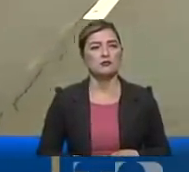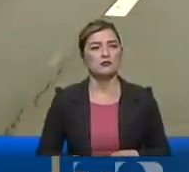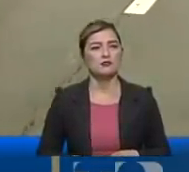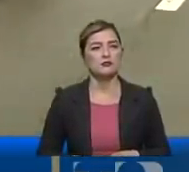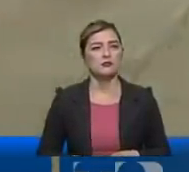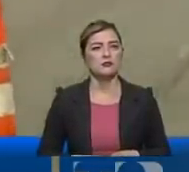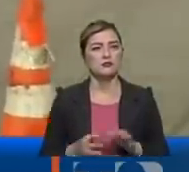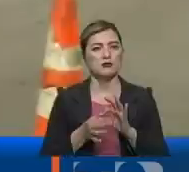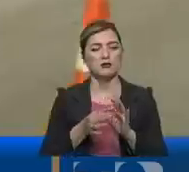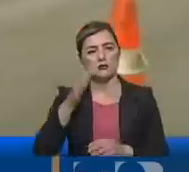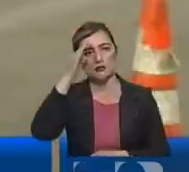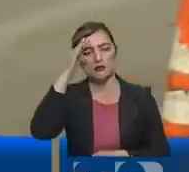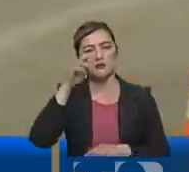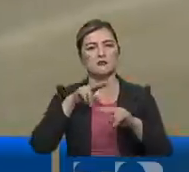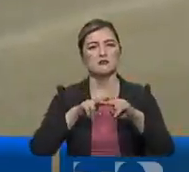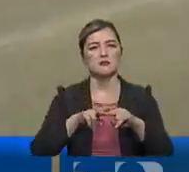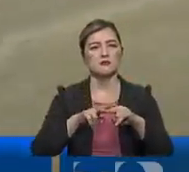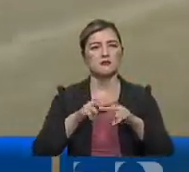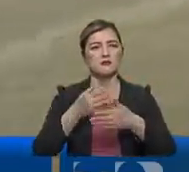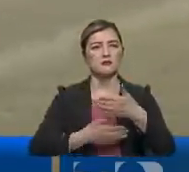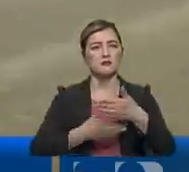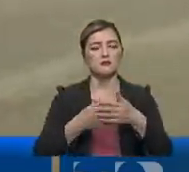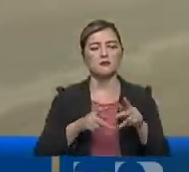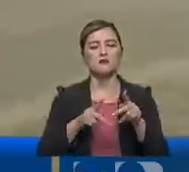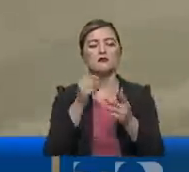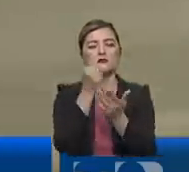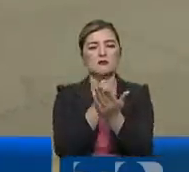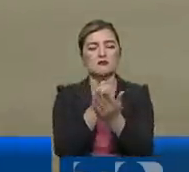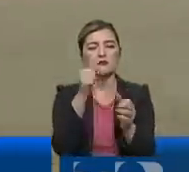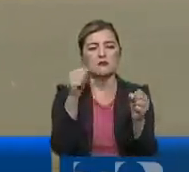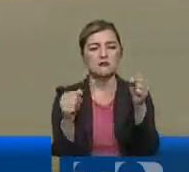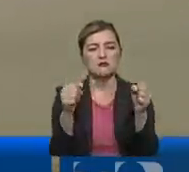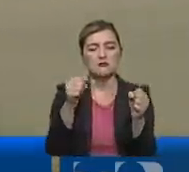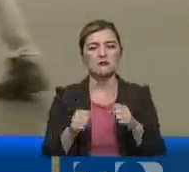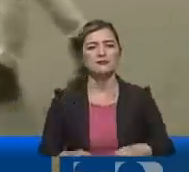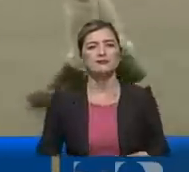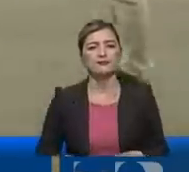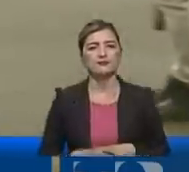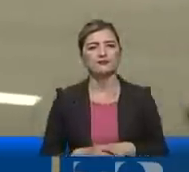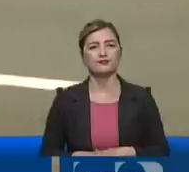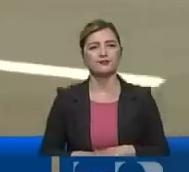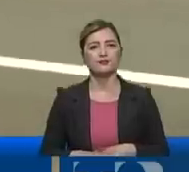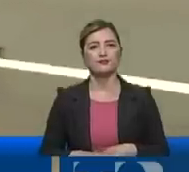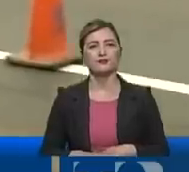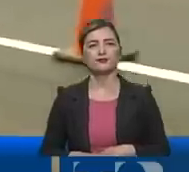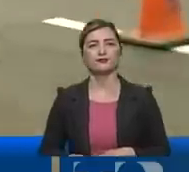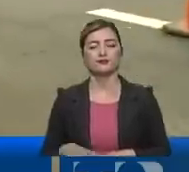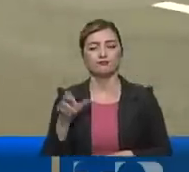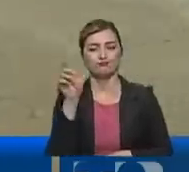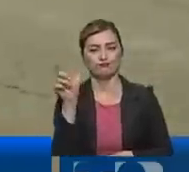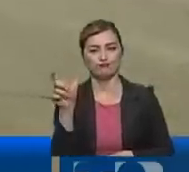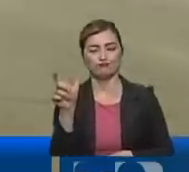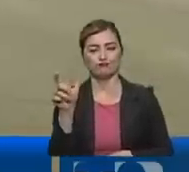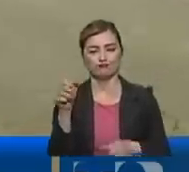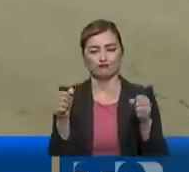compañeros agentes revisan los documentos habilitantes, la matrícula del vehículo, la licencia del